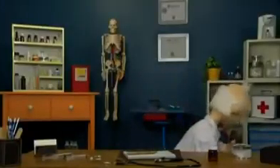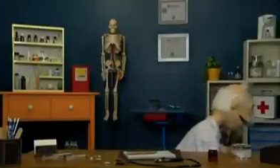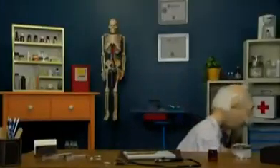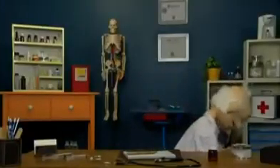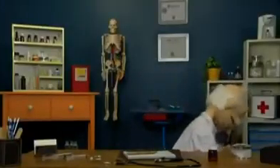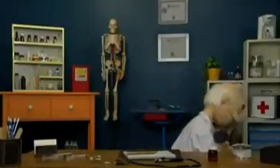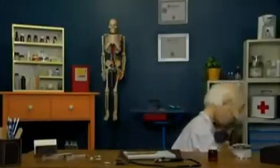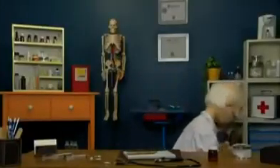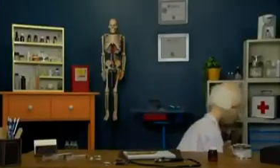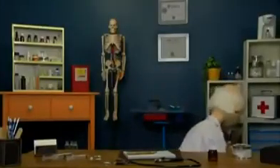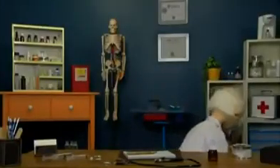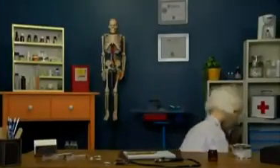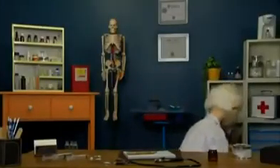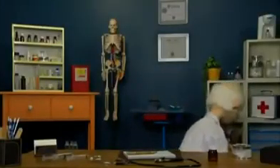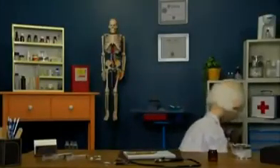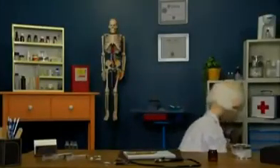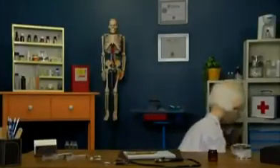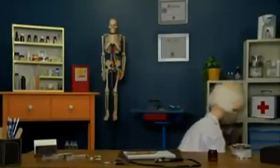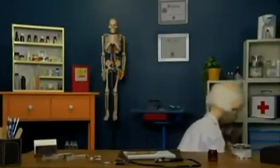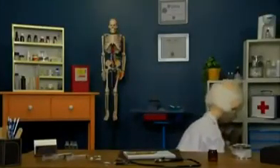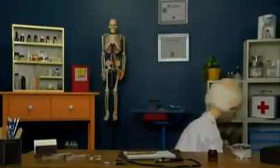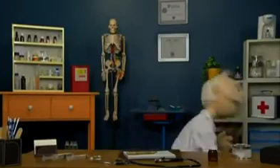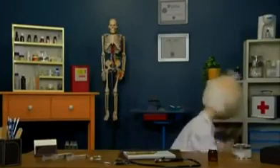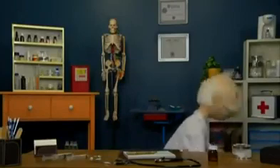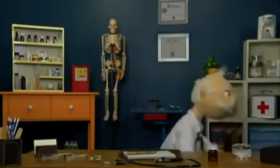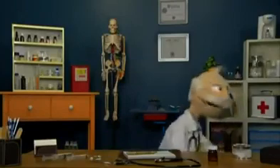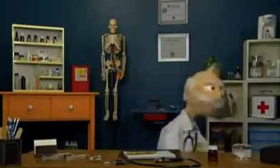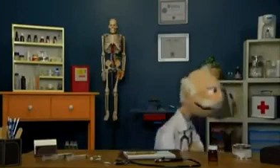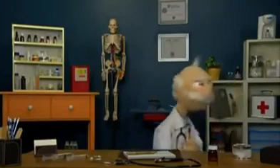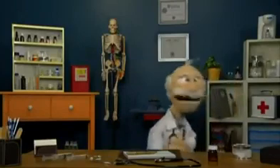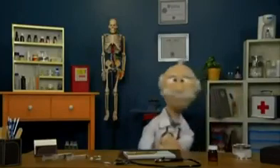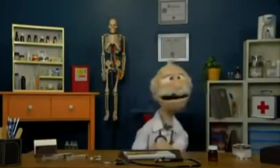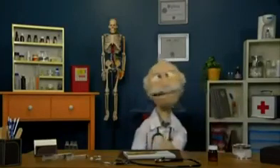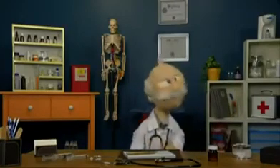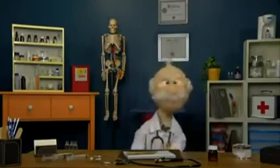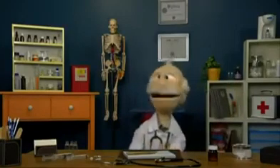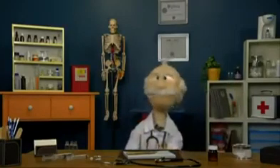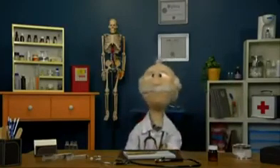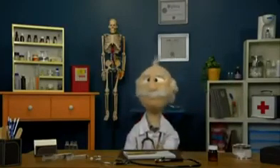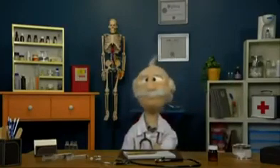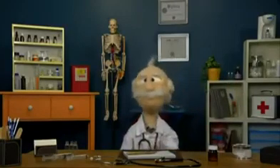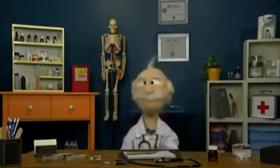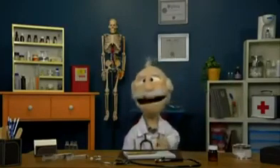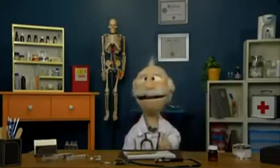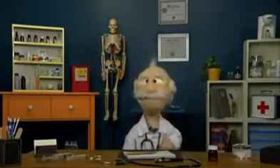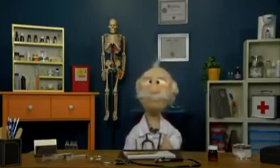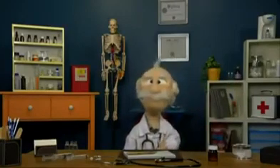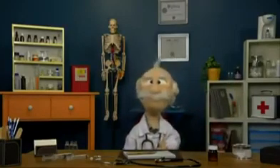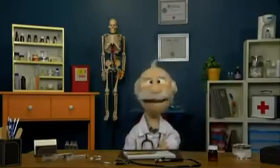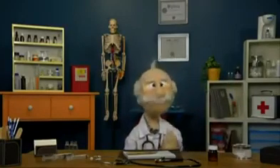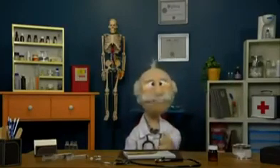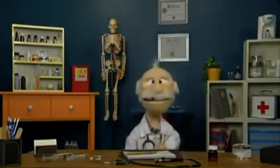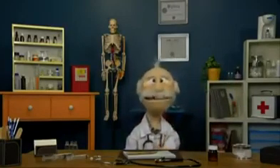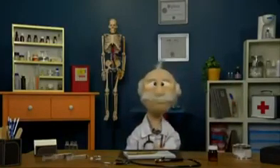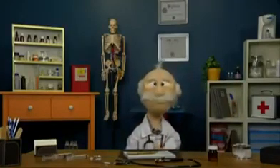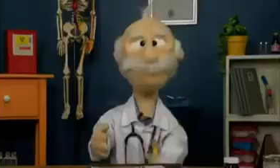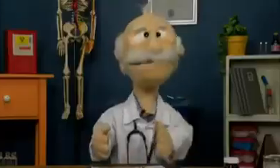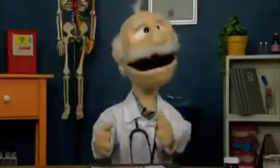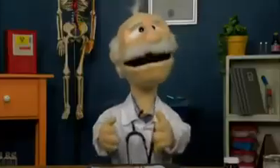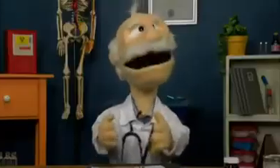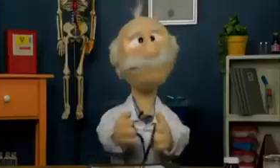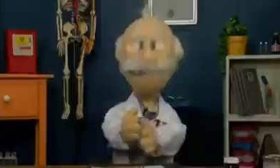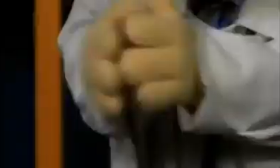¿A dónde dejé mi gel antibacterial? Bueno, mejor me lavaré las manos. ¡Ah!